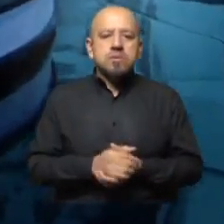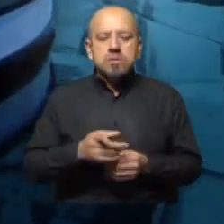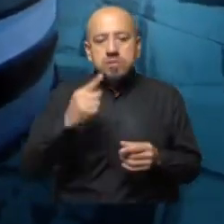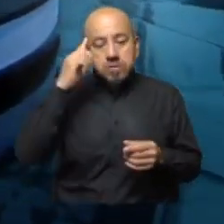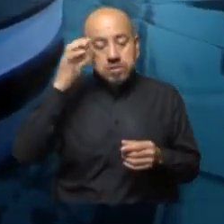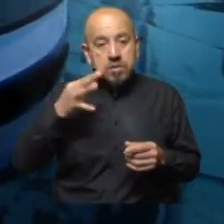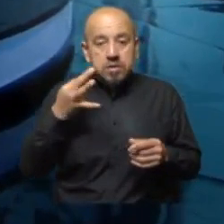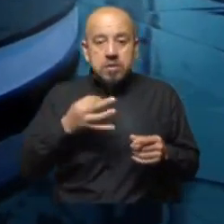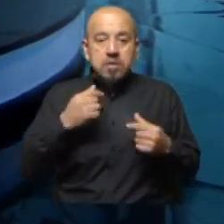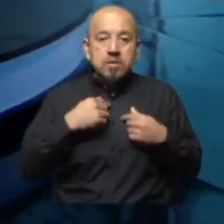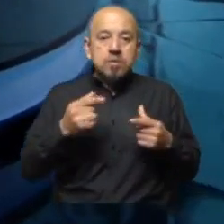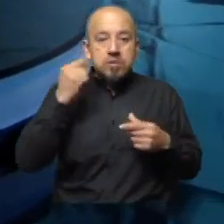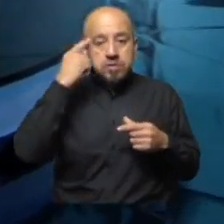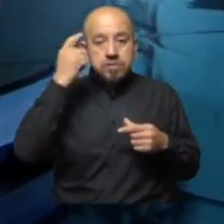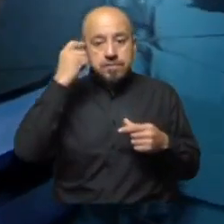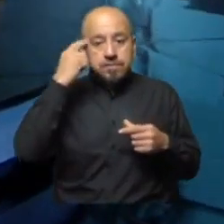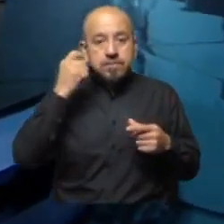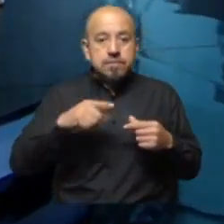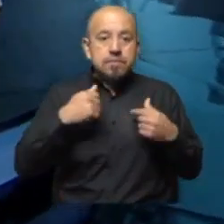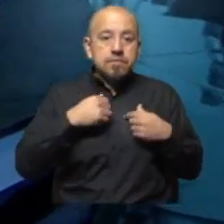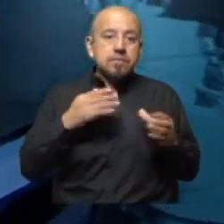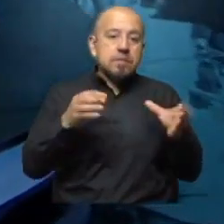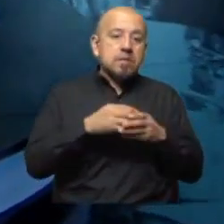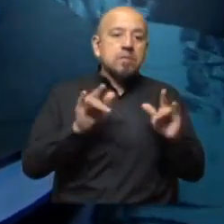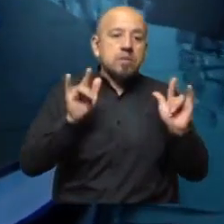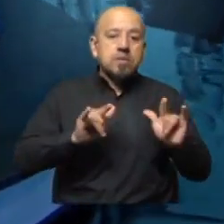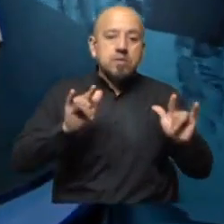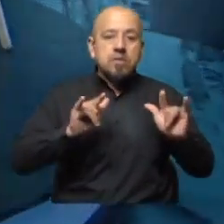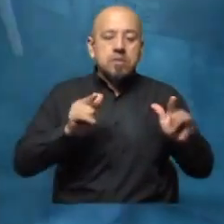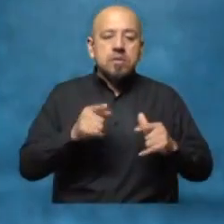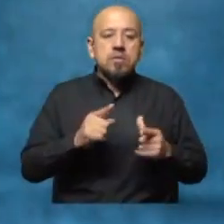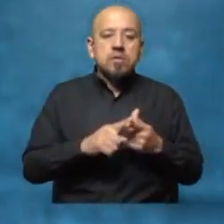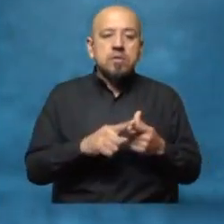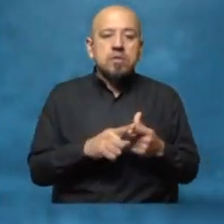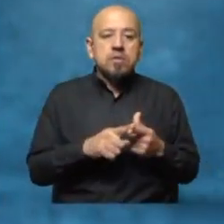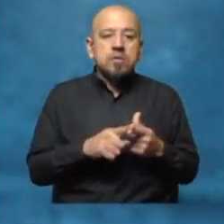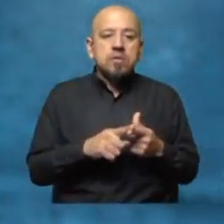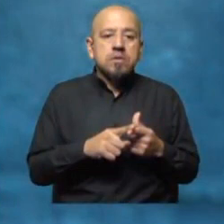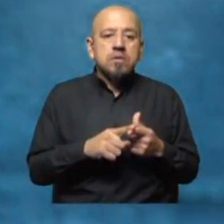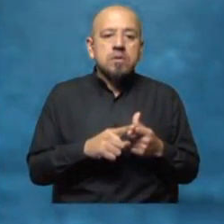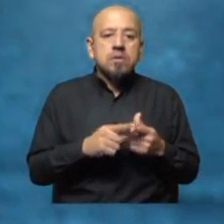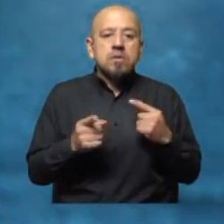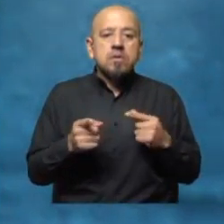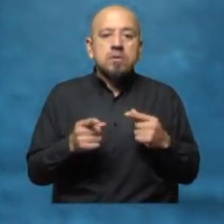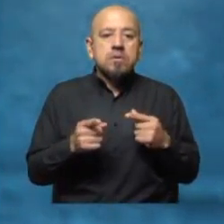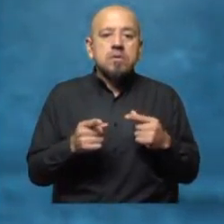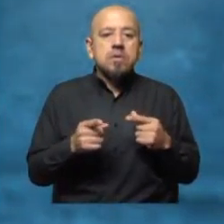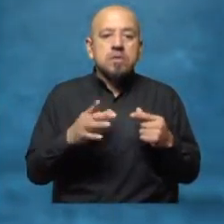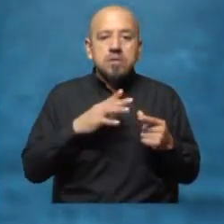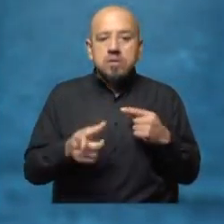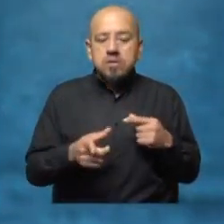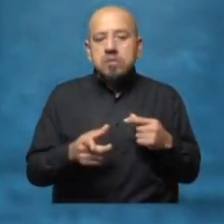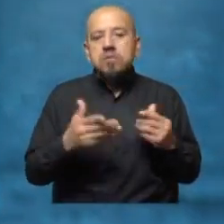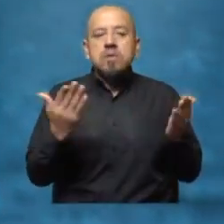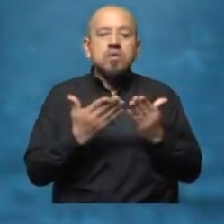son las experiencias que he tenido era tener mi bandita de rocas y un poco como dice el negrito bueno había estudiado